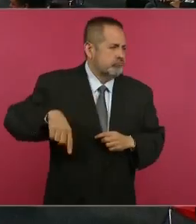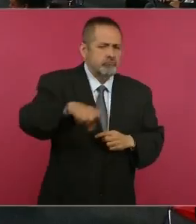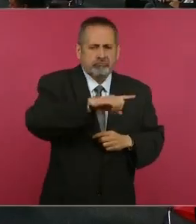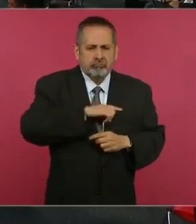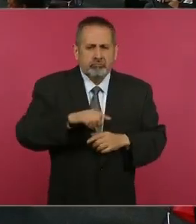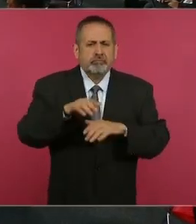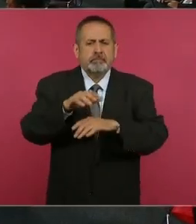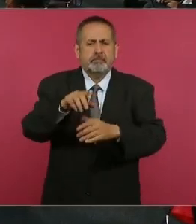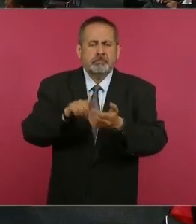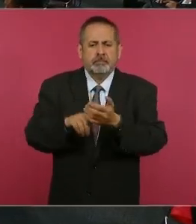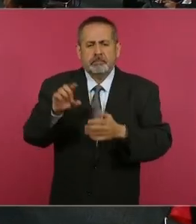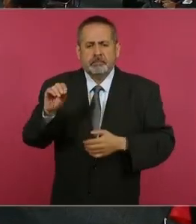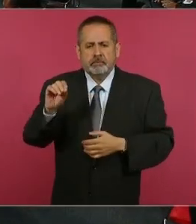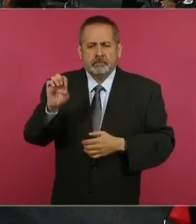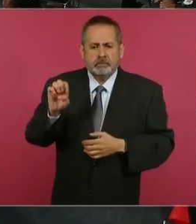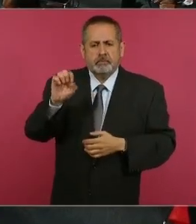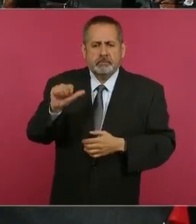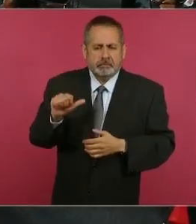el papel de la OEA,